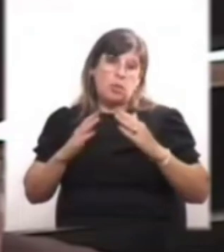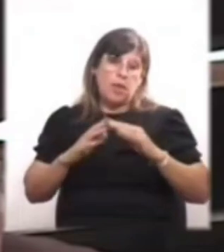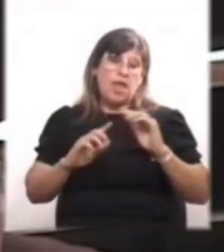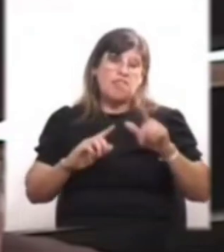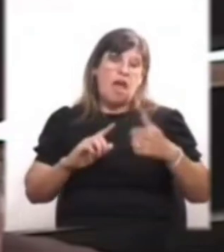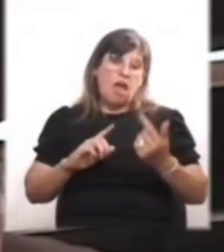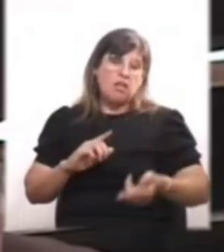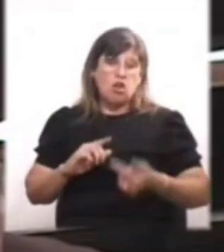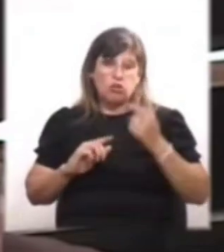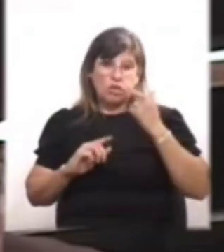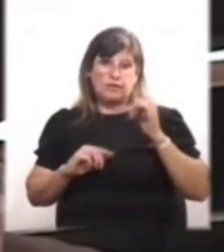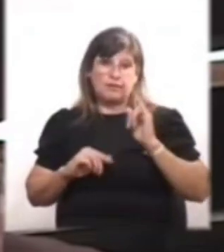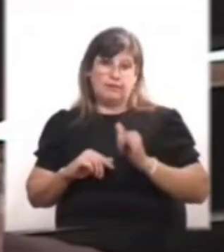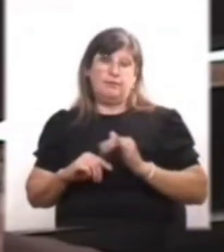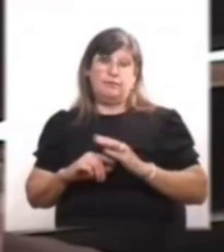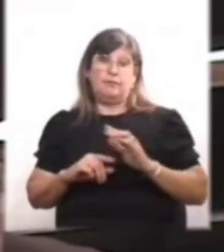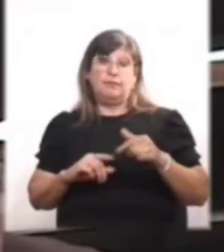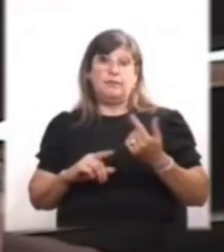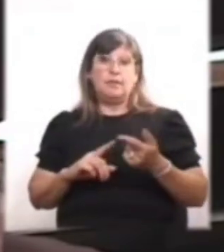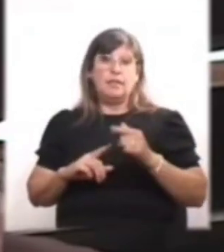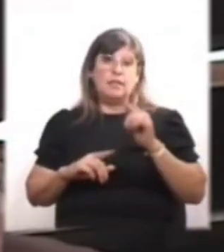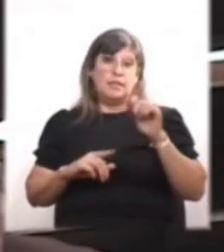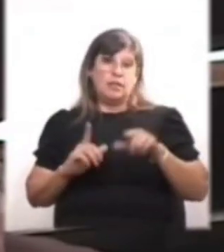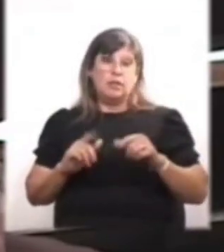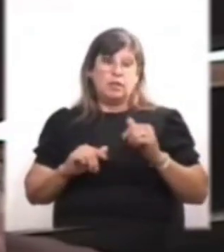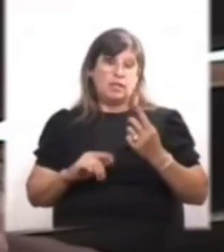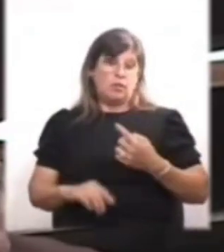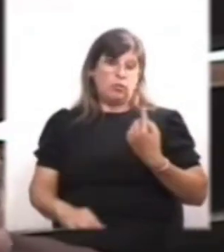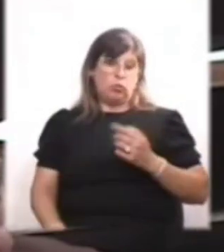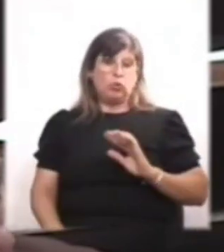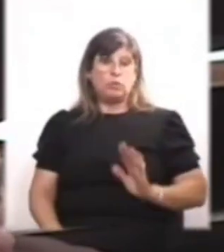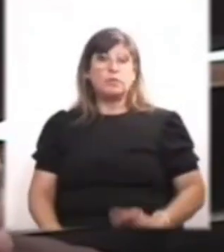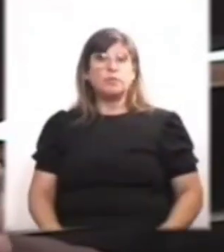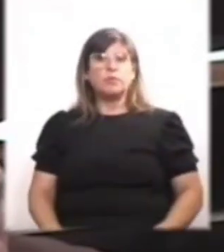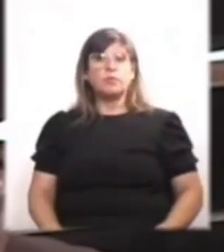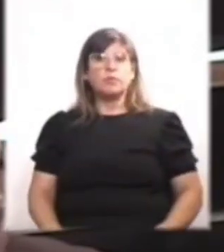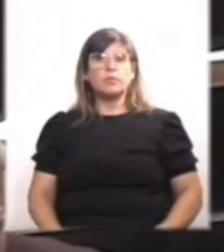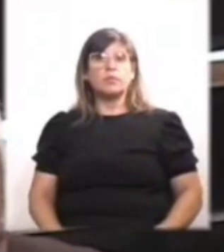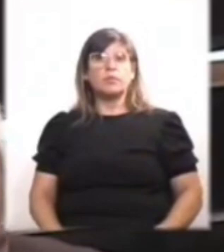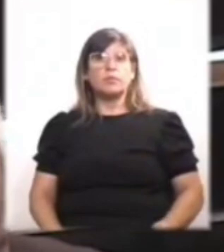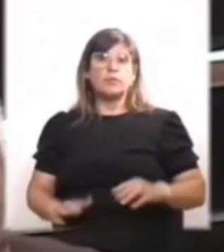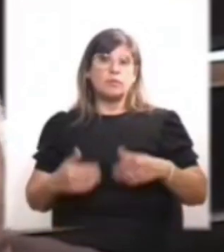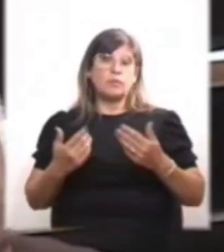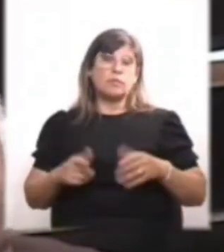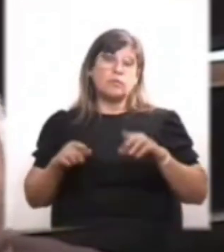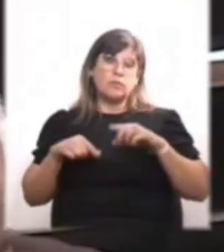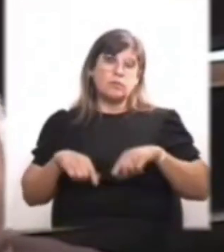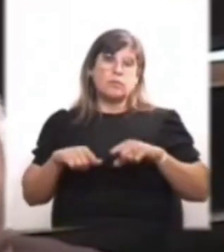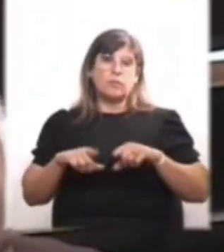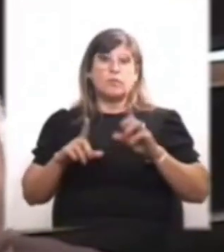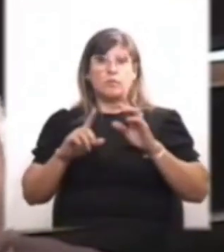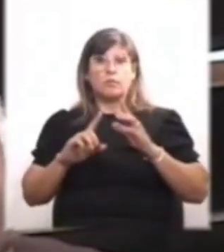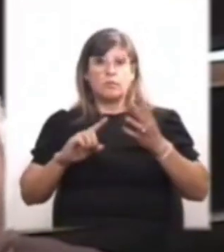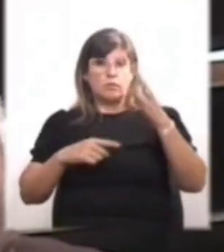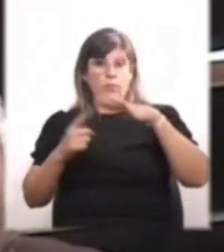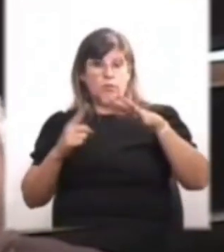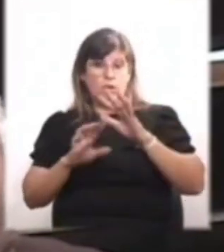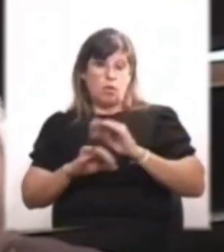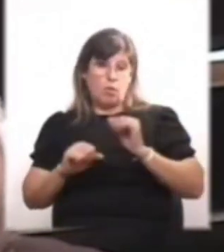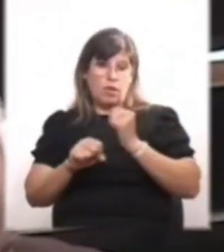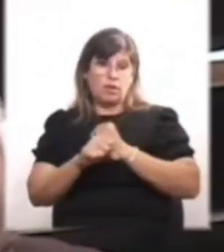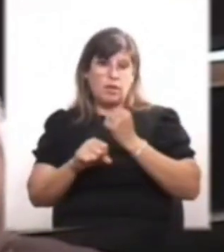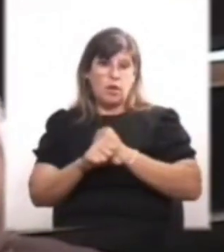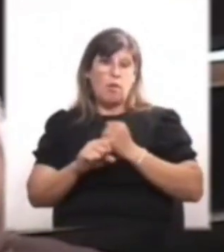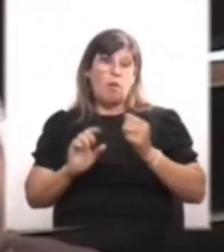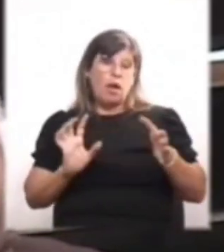que estaban como personas jurídicas autónomas, diría yo. Bueno, el Ministerio de Ambiente puede trabajar en esta estrecha